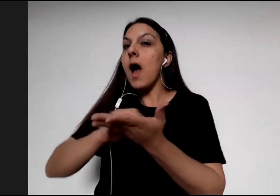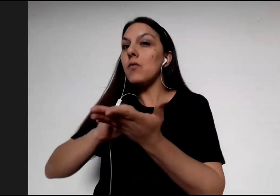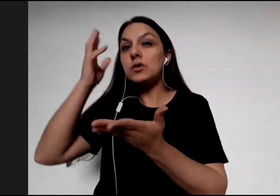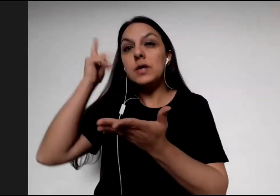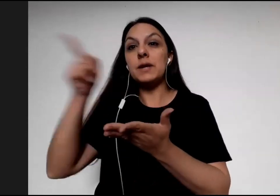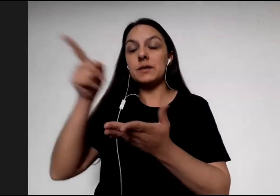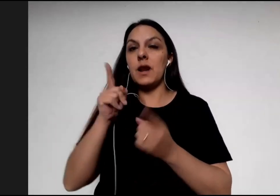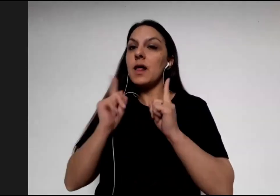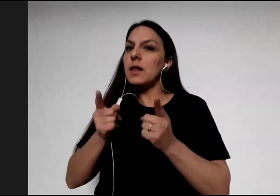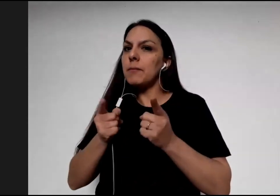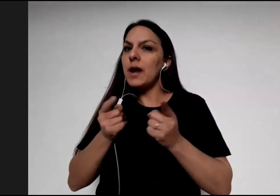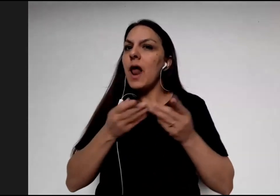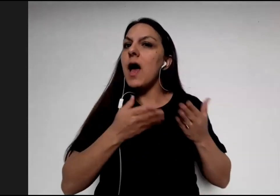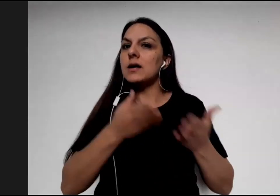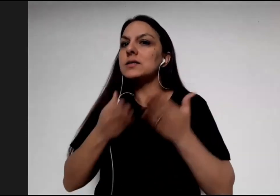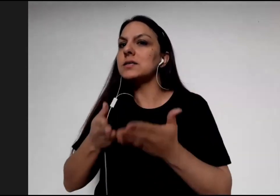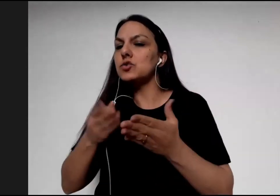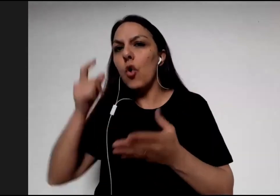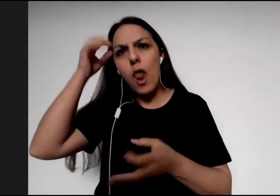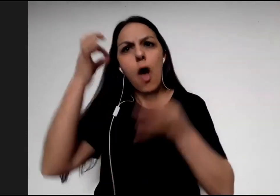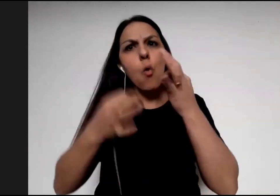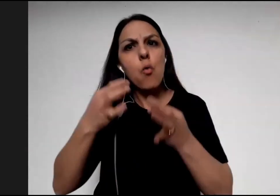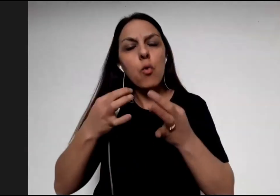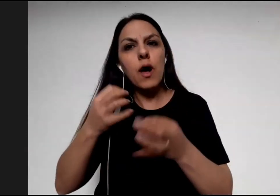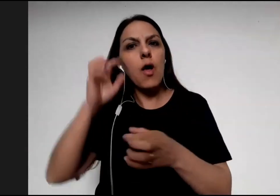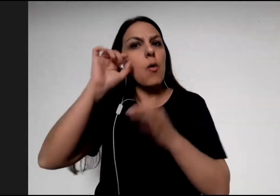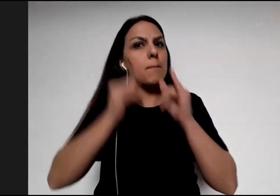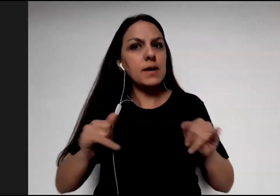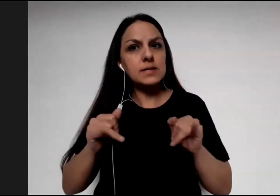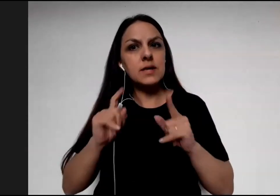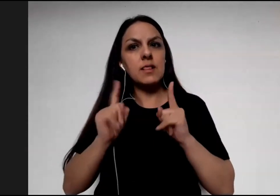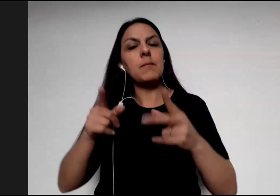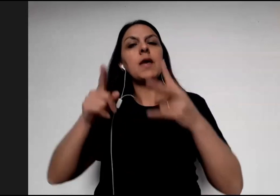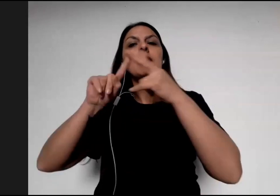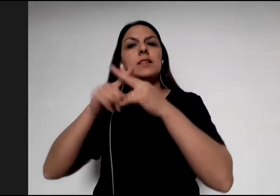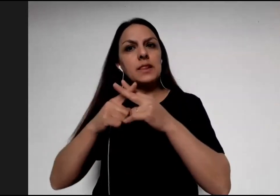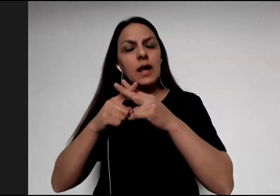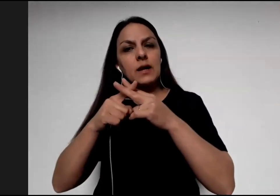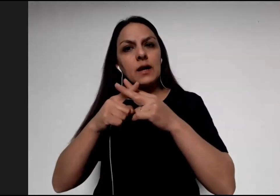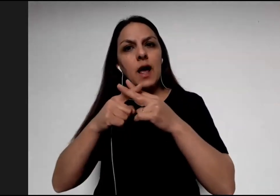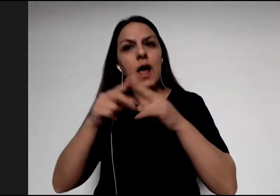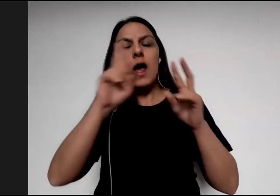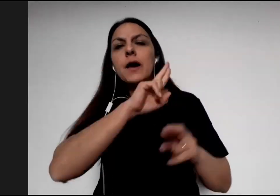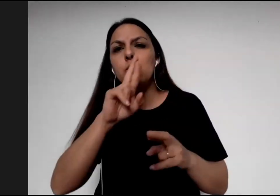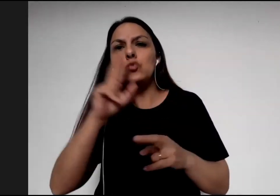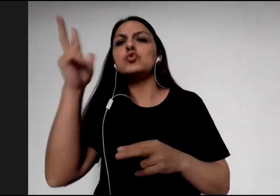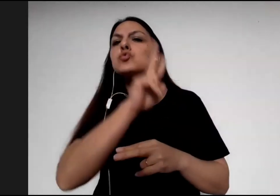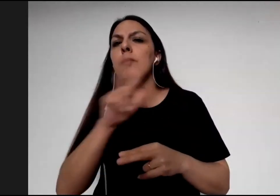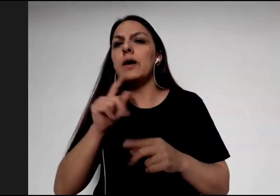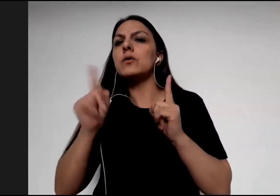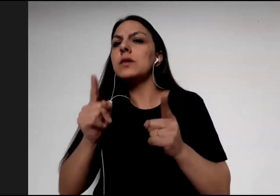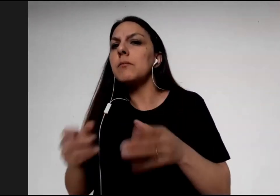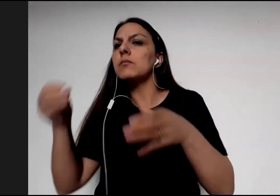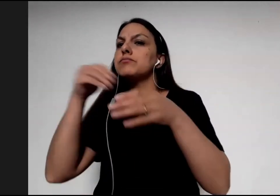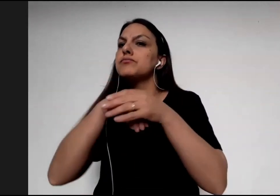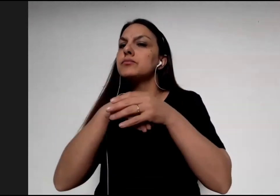Cuzgado de Paz del 3 de febrero, es técnica en recursos humanos, miembro de la Comisión de Discapacidad del